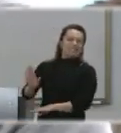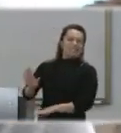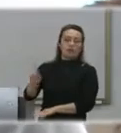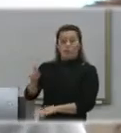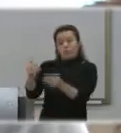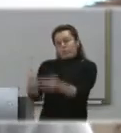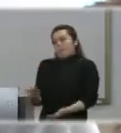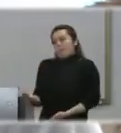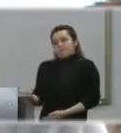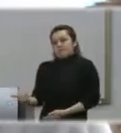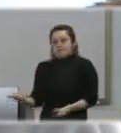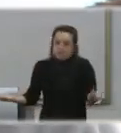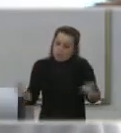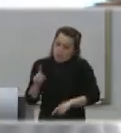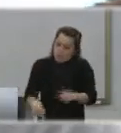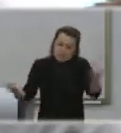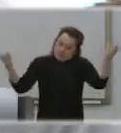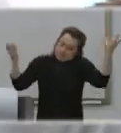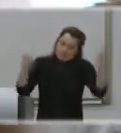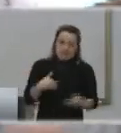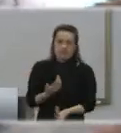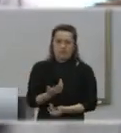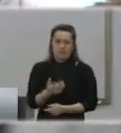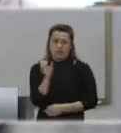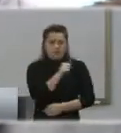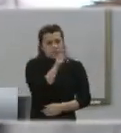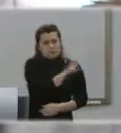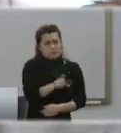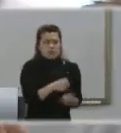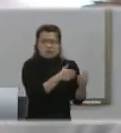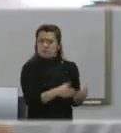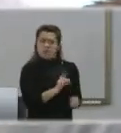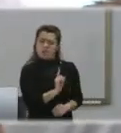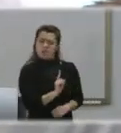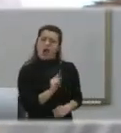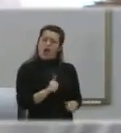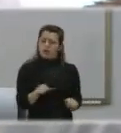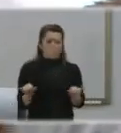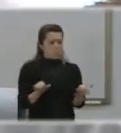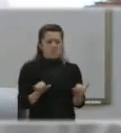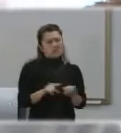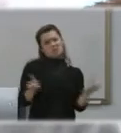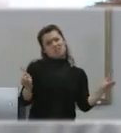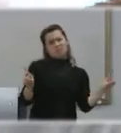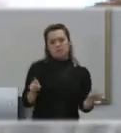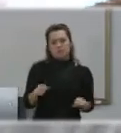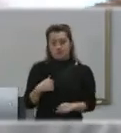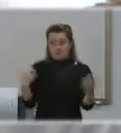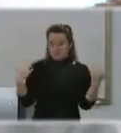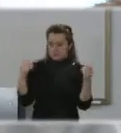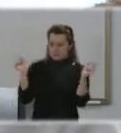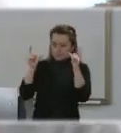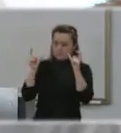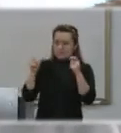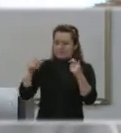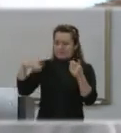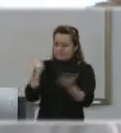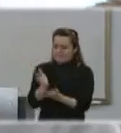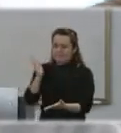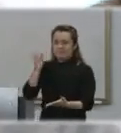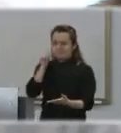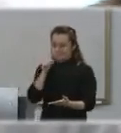su discapacidad, no puede ser nada distinto a una persona con discapacidad. Entonces, se sorprenden o se angustian o se